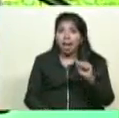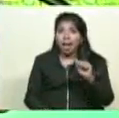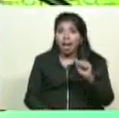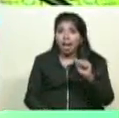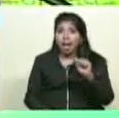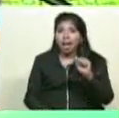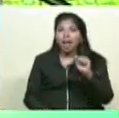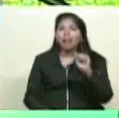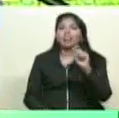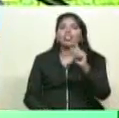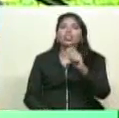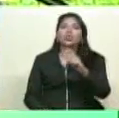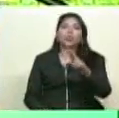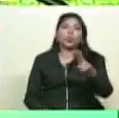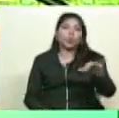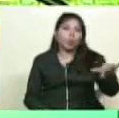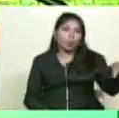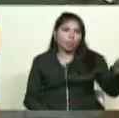atulampamiento.